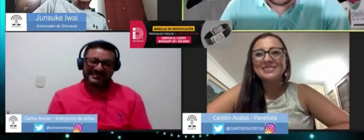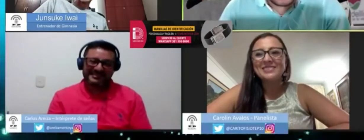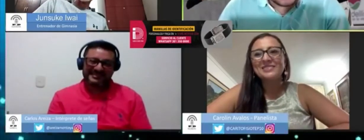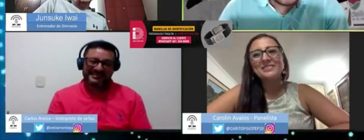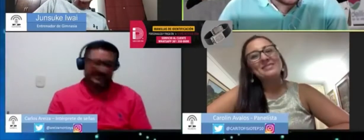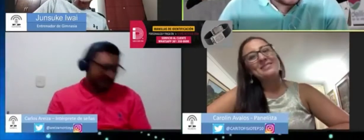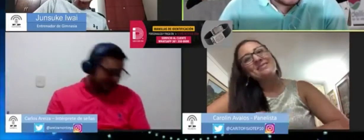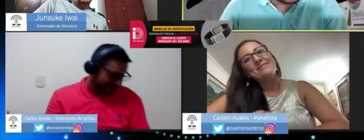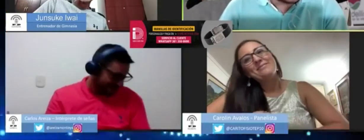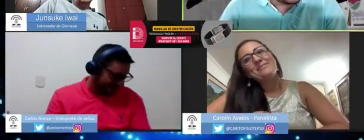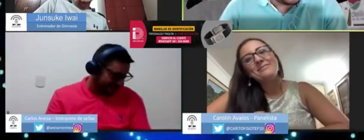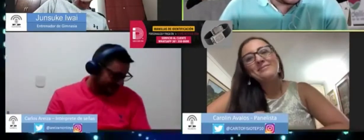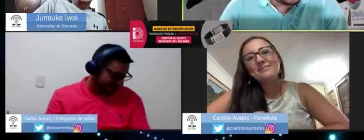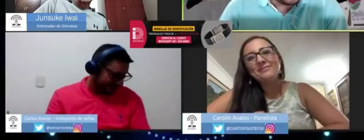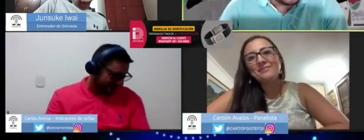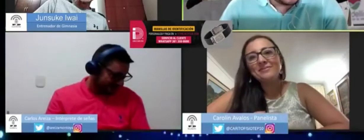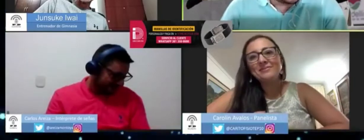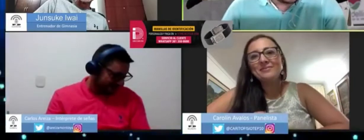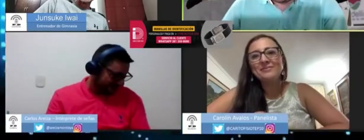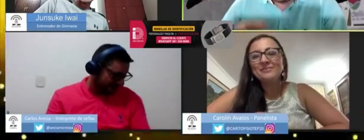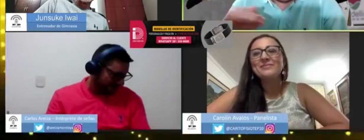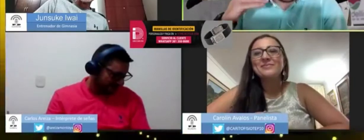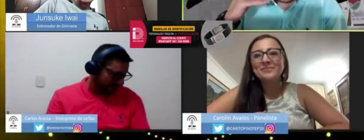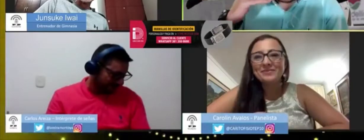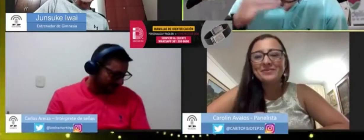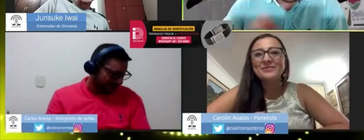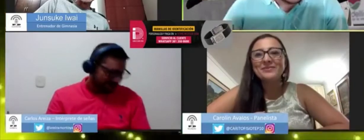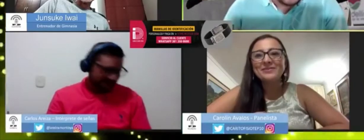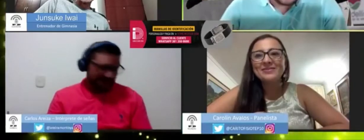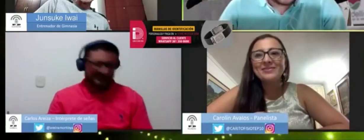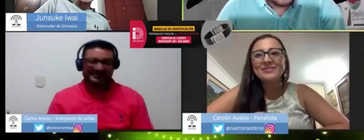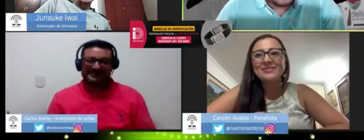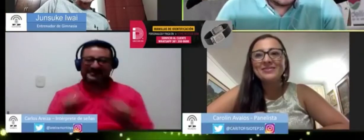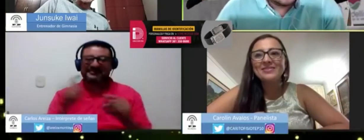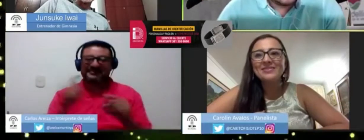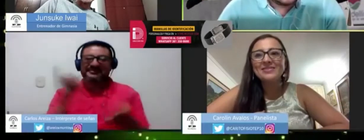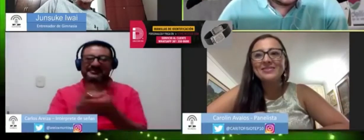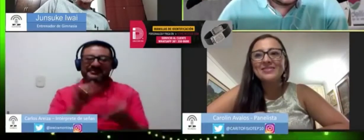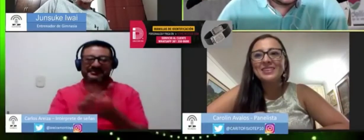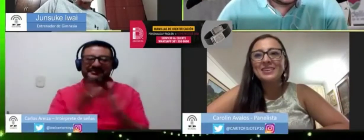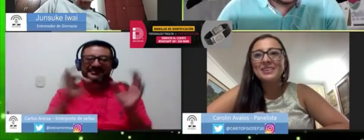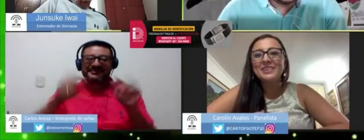una sonrisa, siempre como que está con esa actitud.